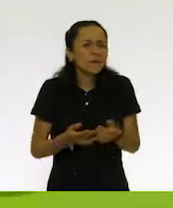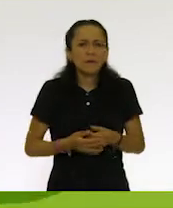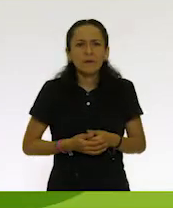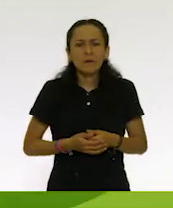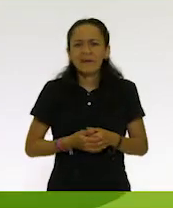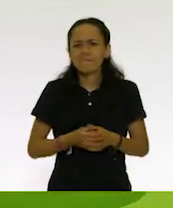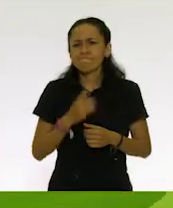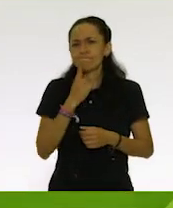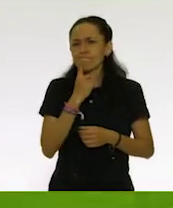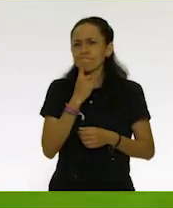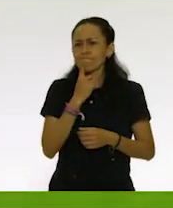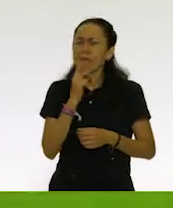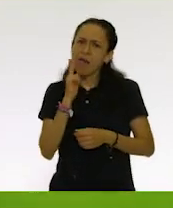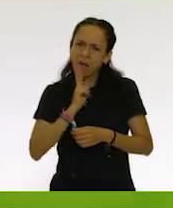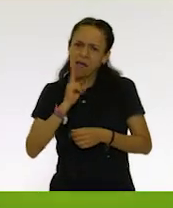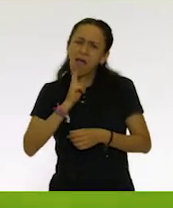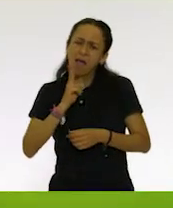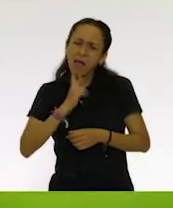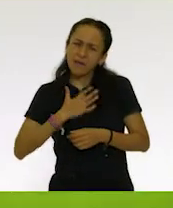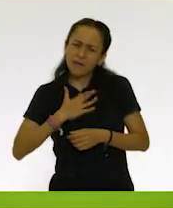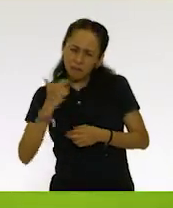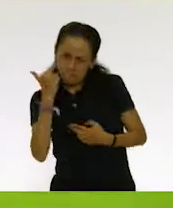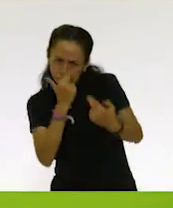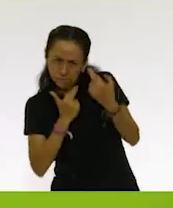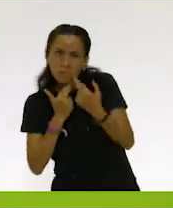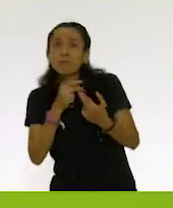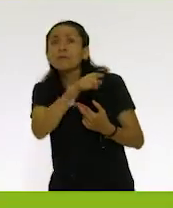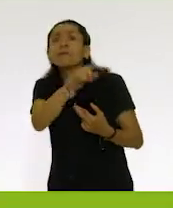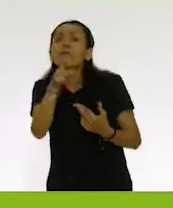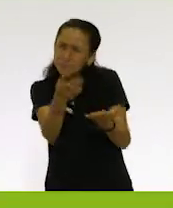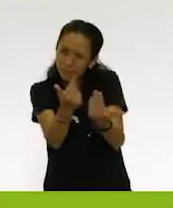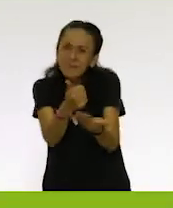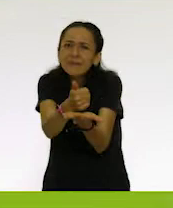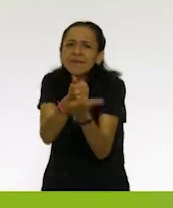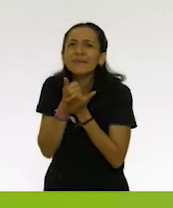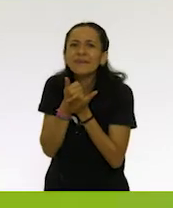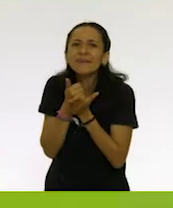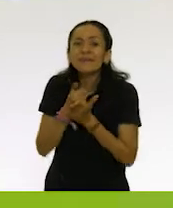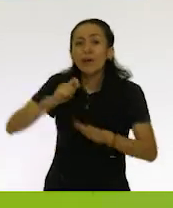A ver, voy a revisar. Ayúdenme en casa. Cucharas.